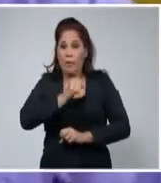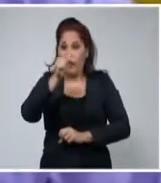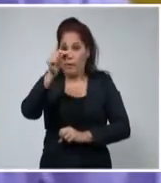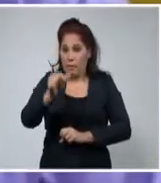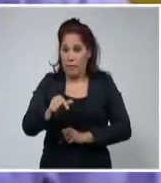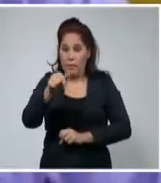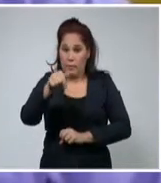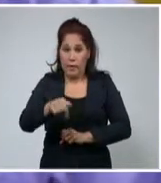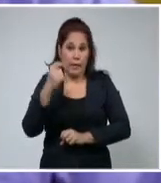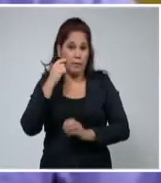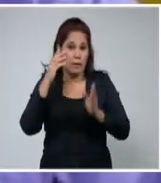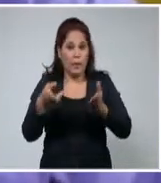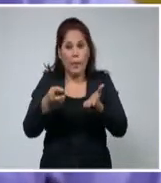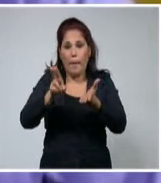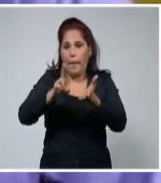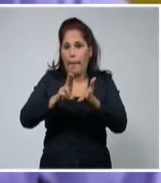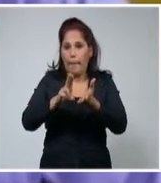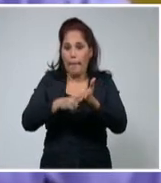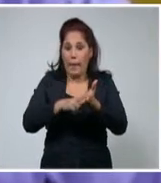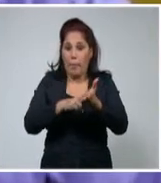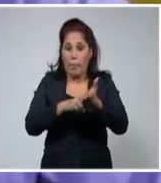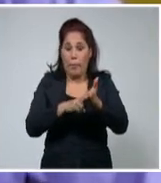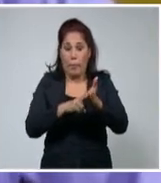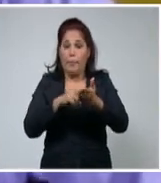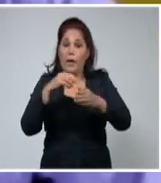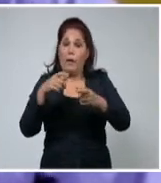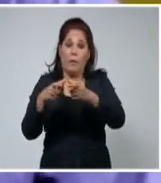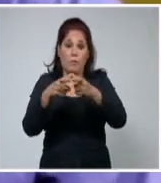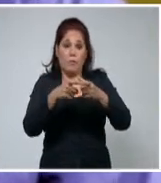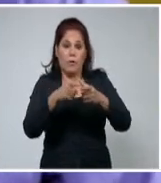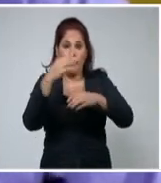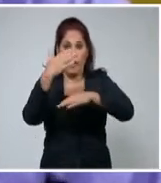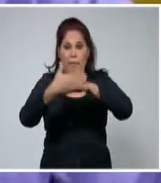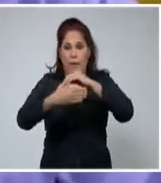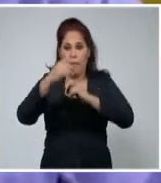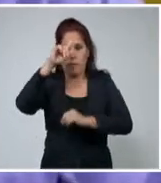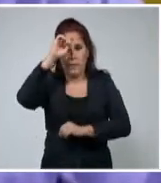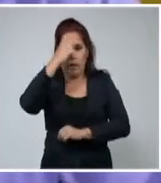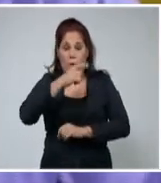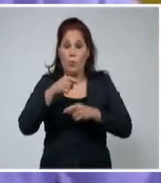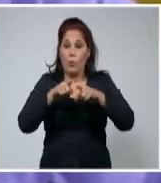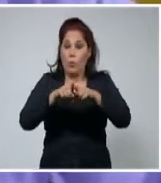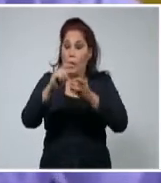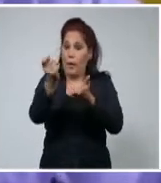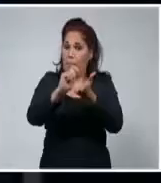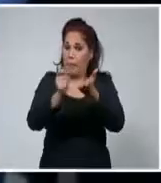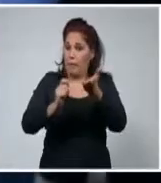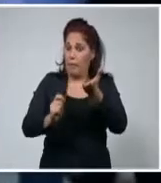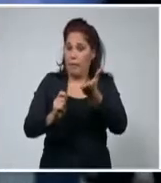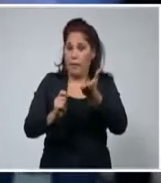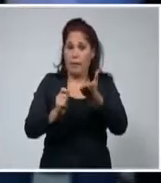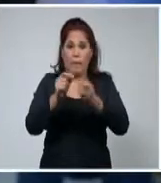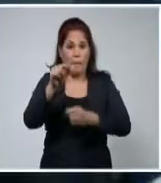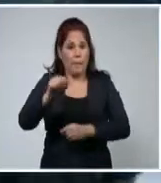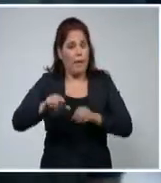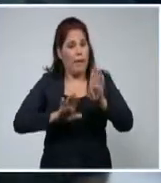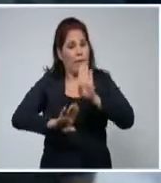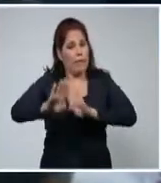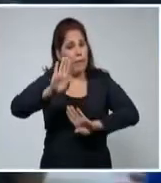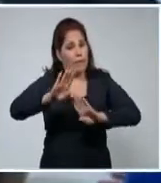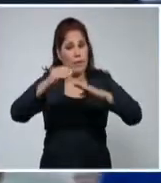de este año y miembro de honor de la HS, José Luis Estrada. Junto a la Unión de Periodistas de Cuba y la Red de Intelectuales en Defensa de la